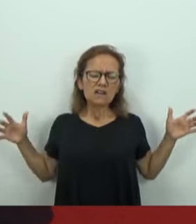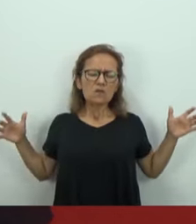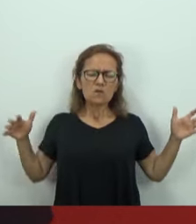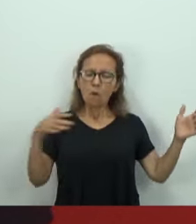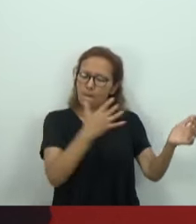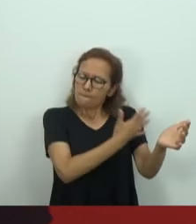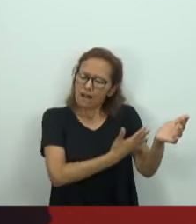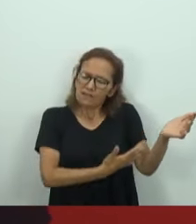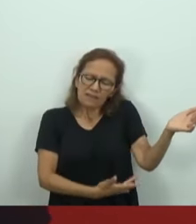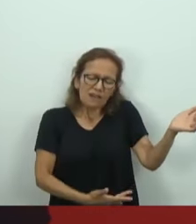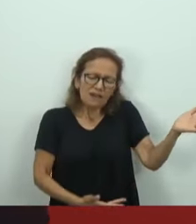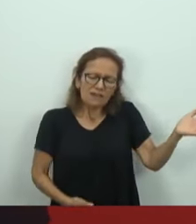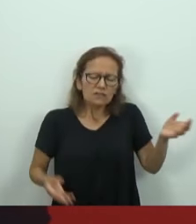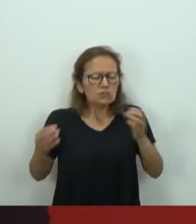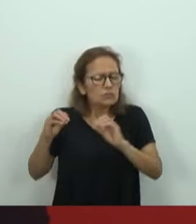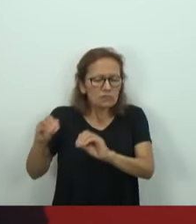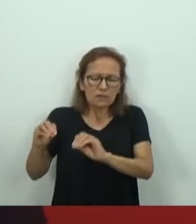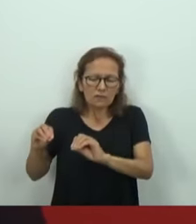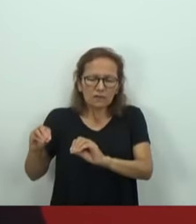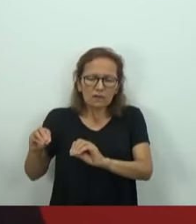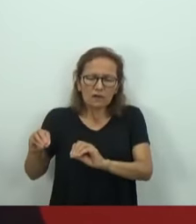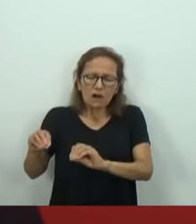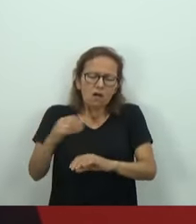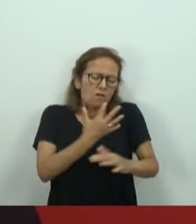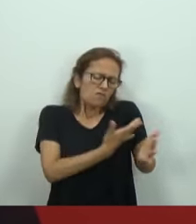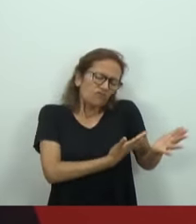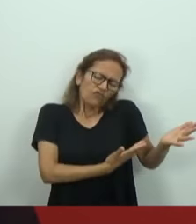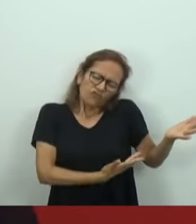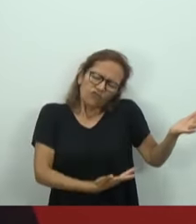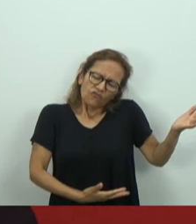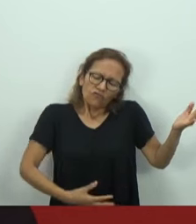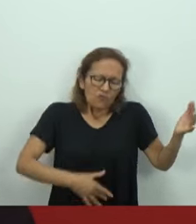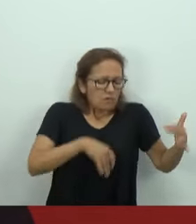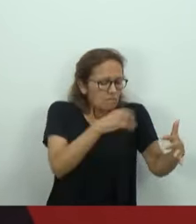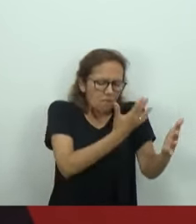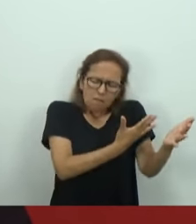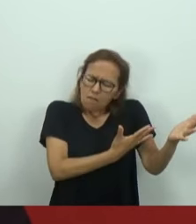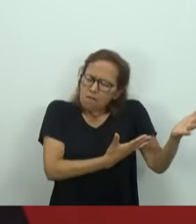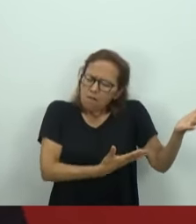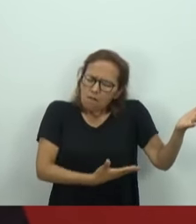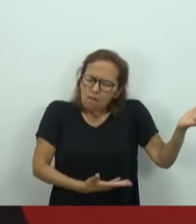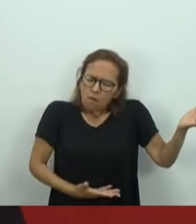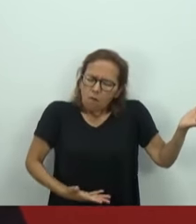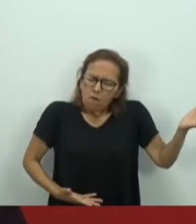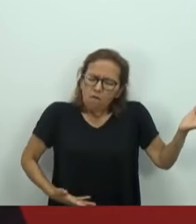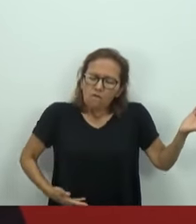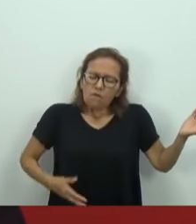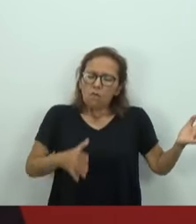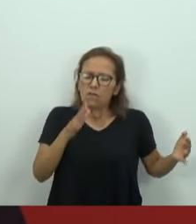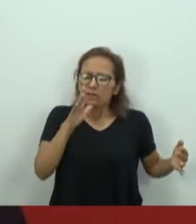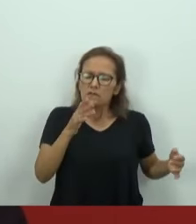su sangre estaba fluyendo como un río, un manantial de salvación.